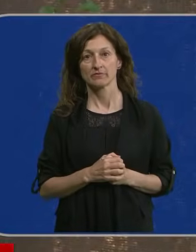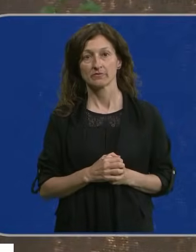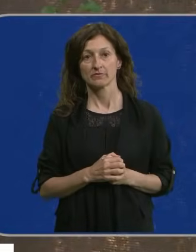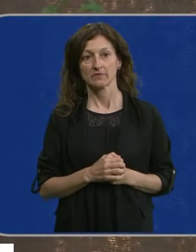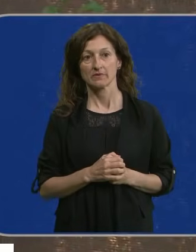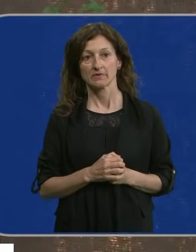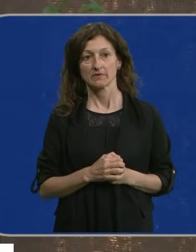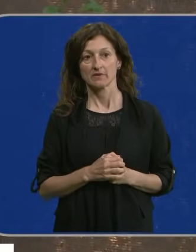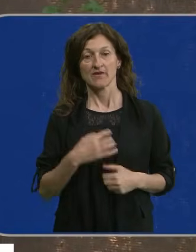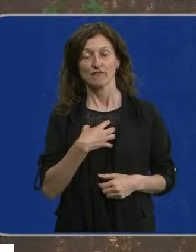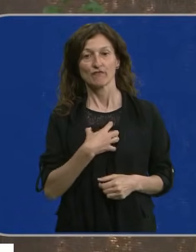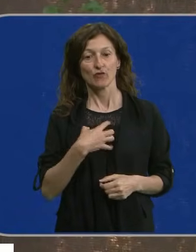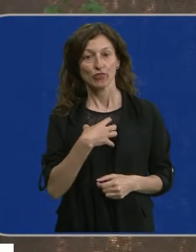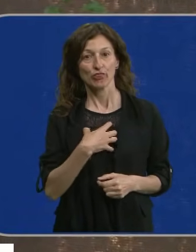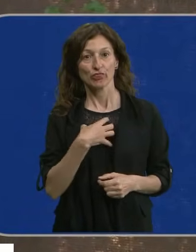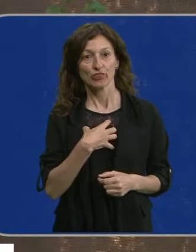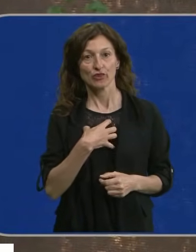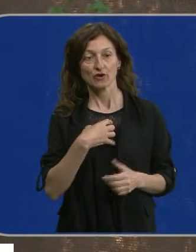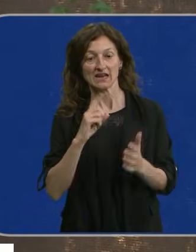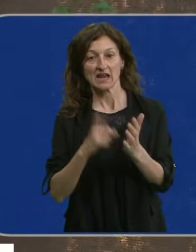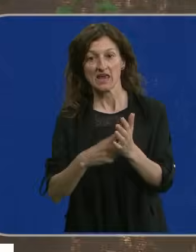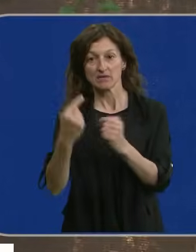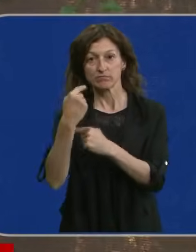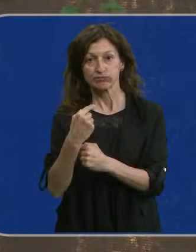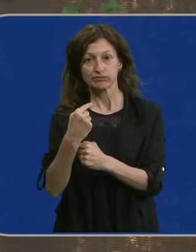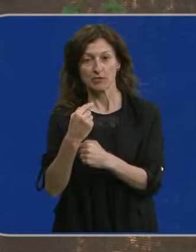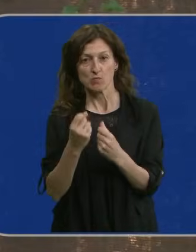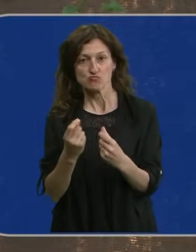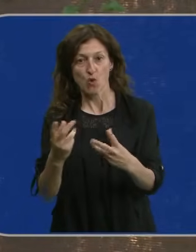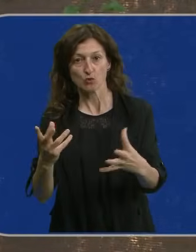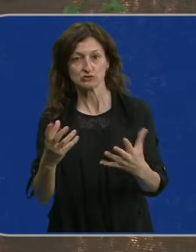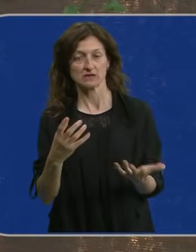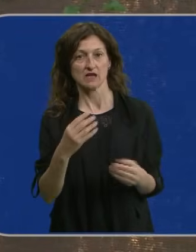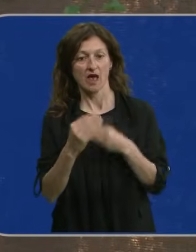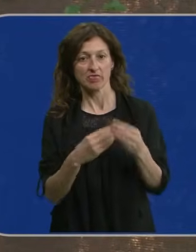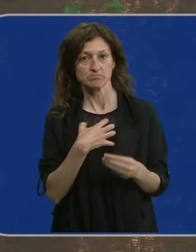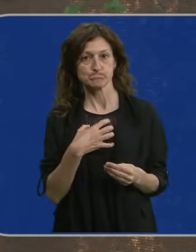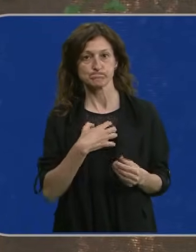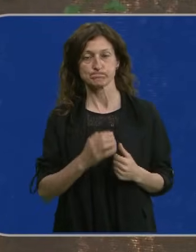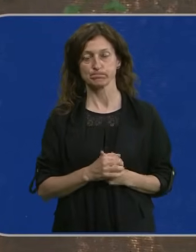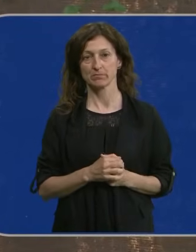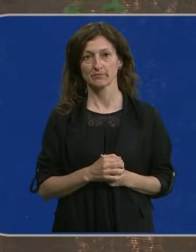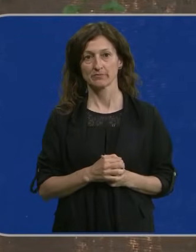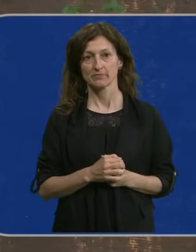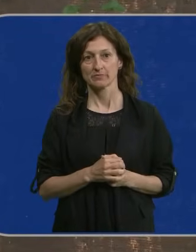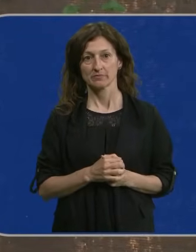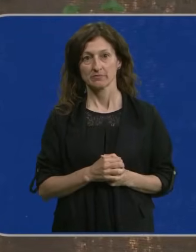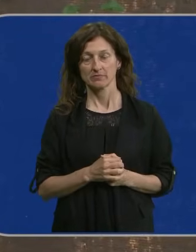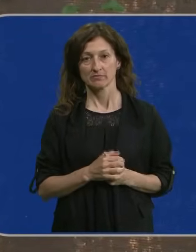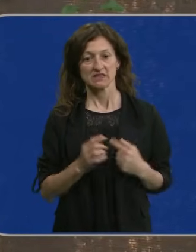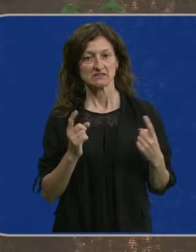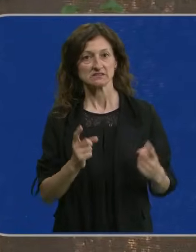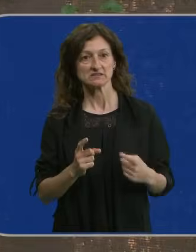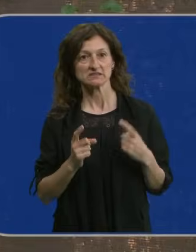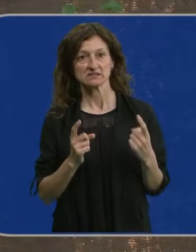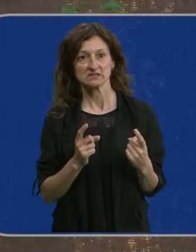Tenemos dificultad para hacer las funciones que la ley ahora mismo nos atribuye, que son muchas, y llevar todo esto